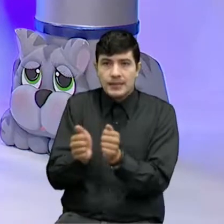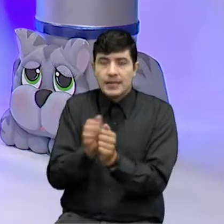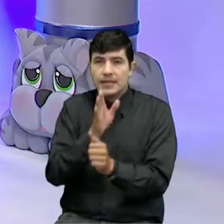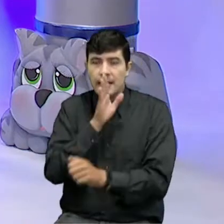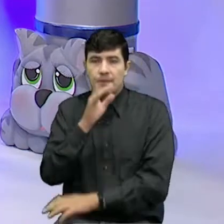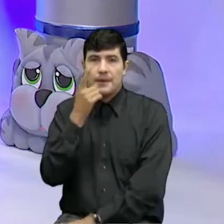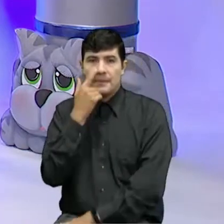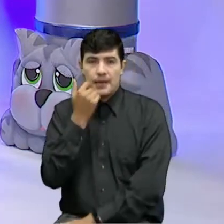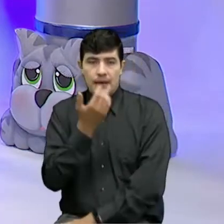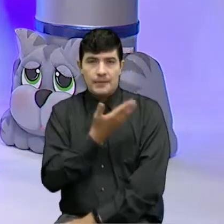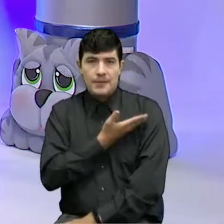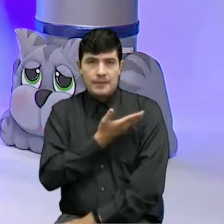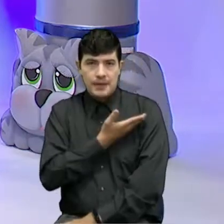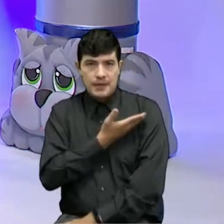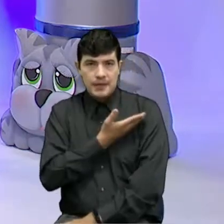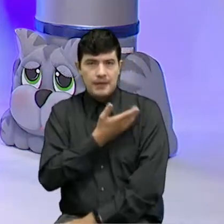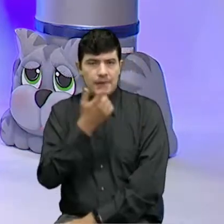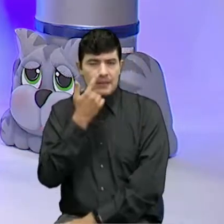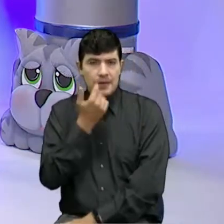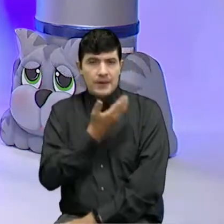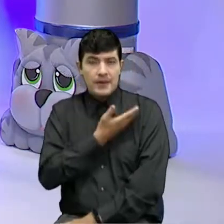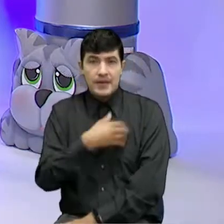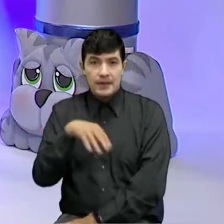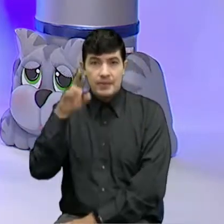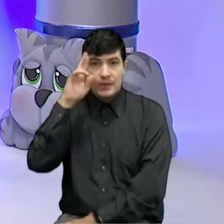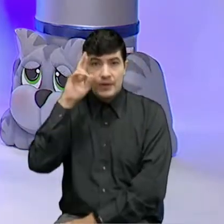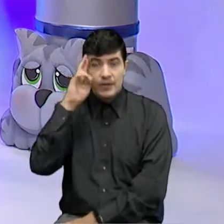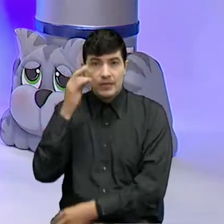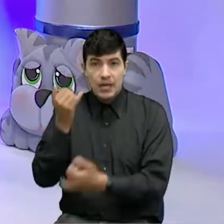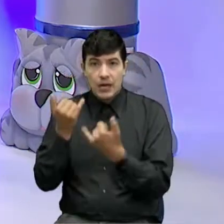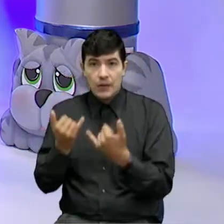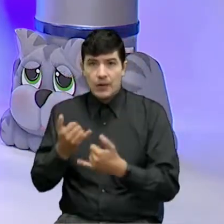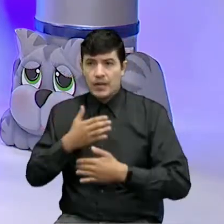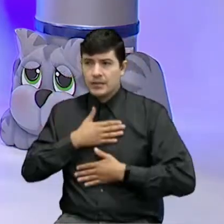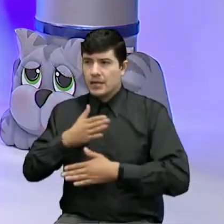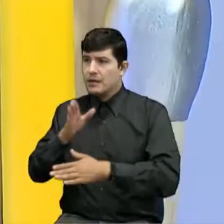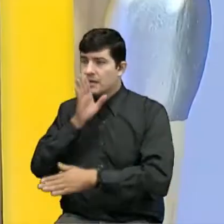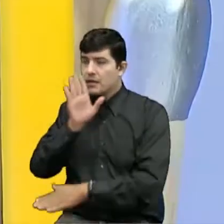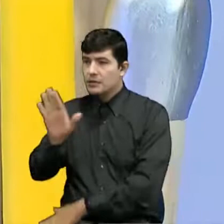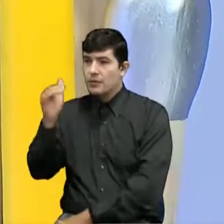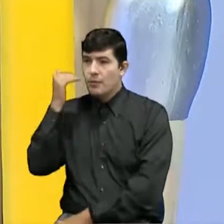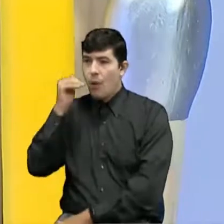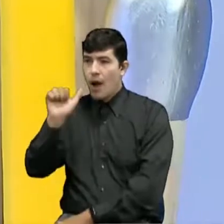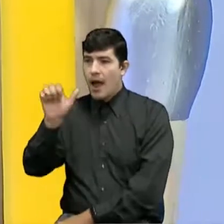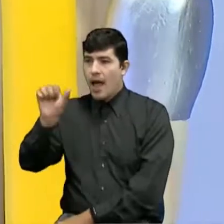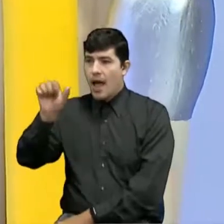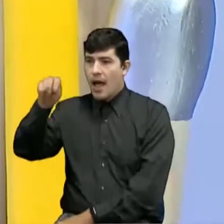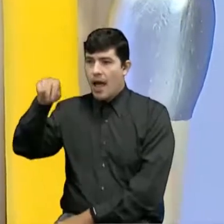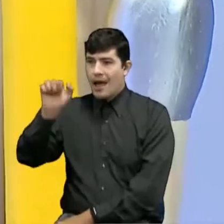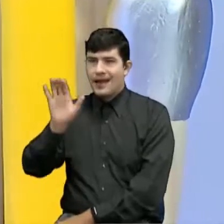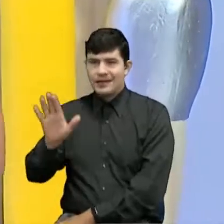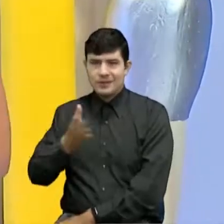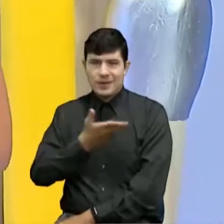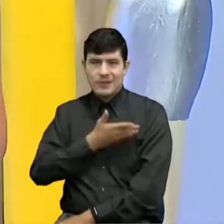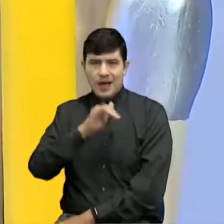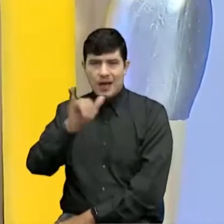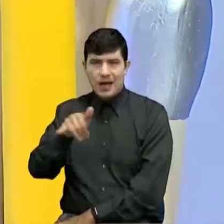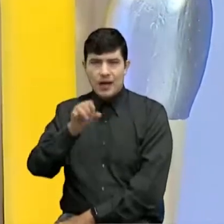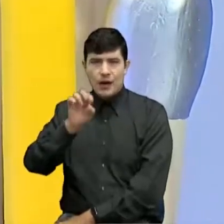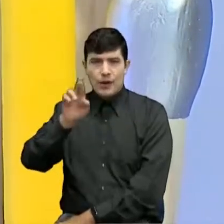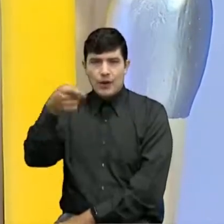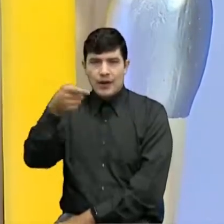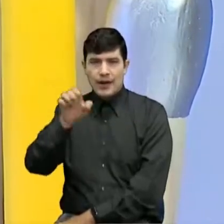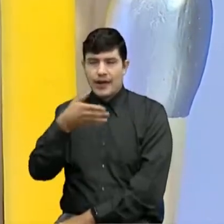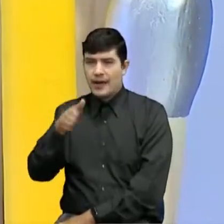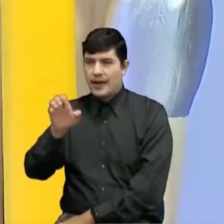los papitos, los padres de familia. Por eso a continuación yo voy a saludar a la señora Ana, la mamita de Jorge Eliezer, que ella nos